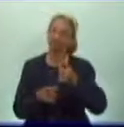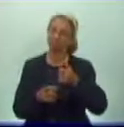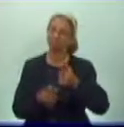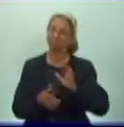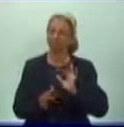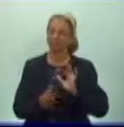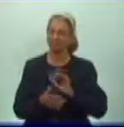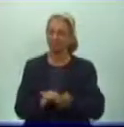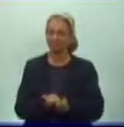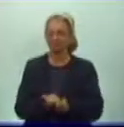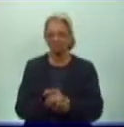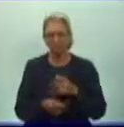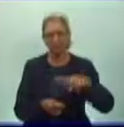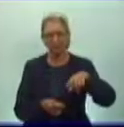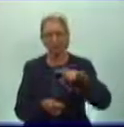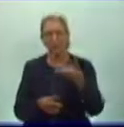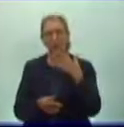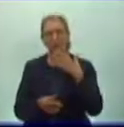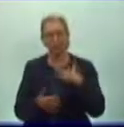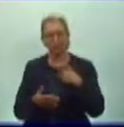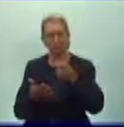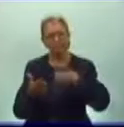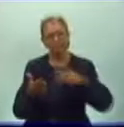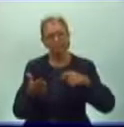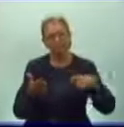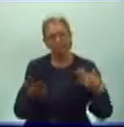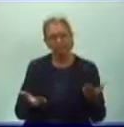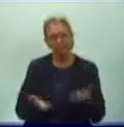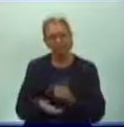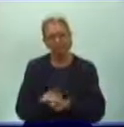se escriben los meses del año. Observen todos los meses.